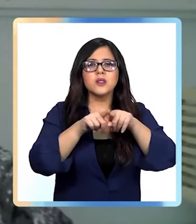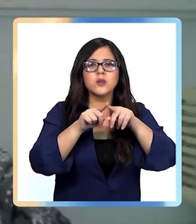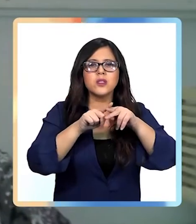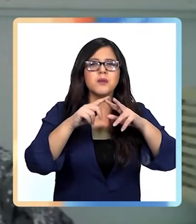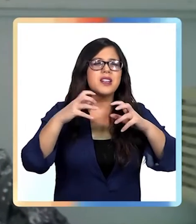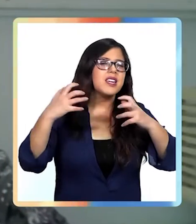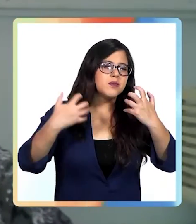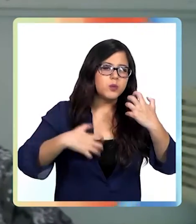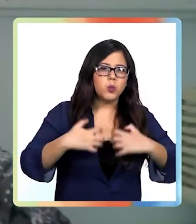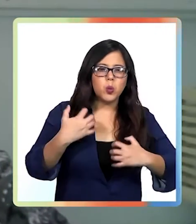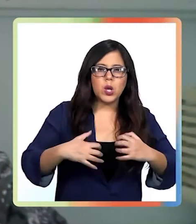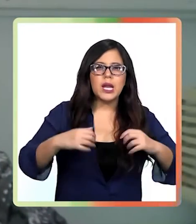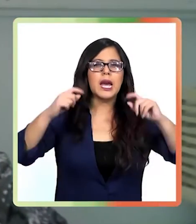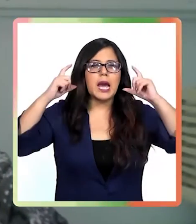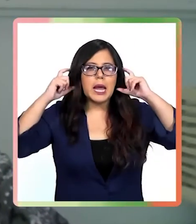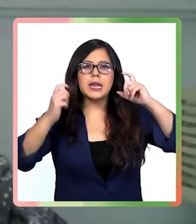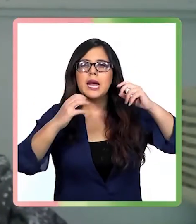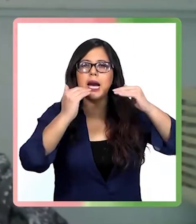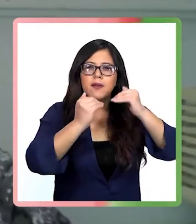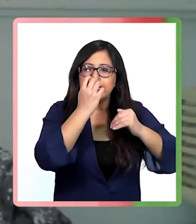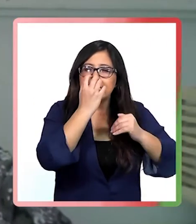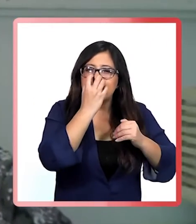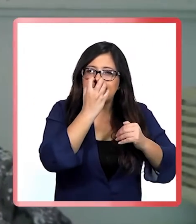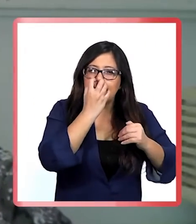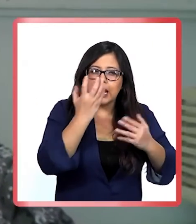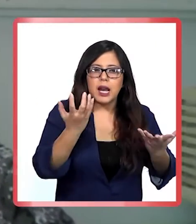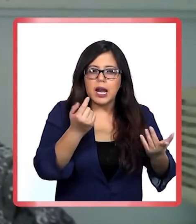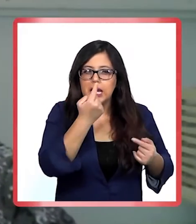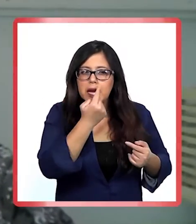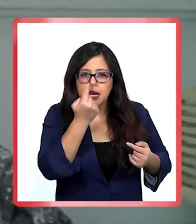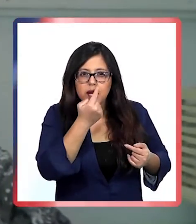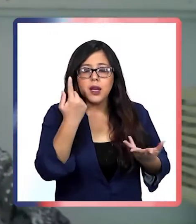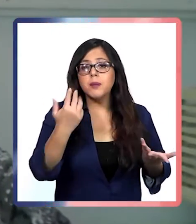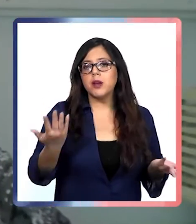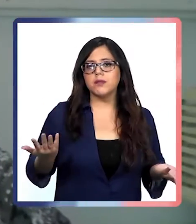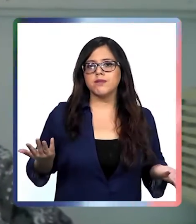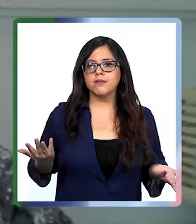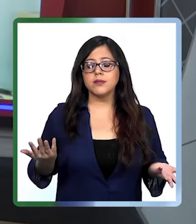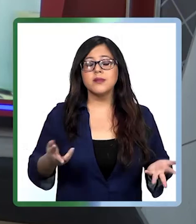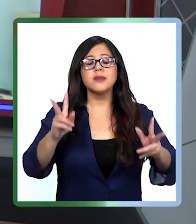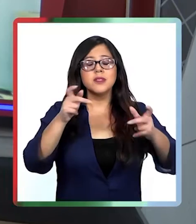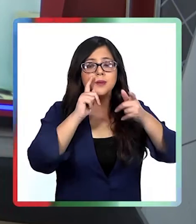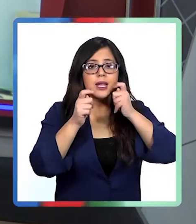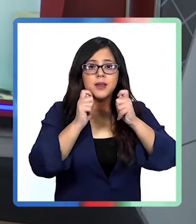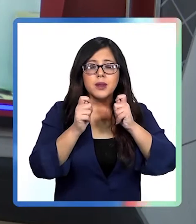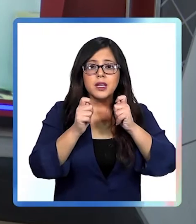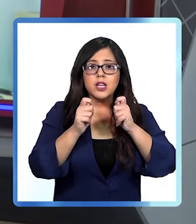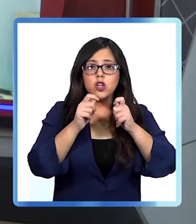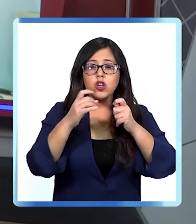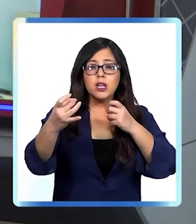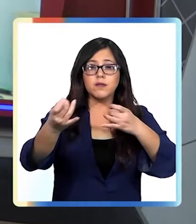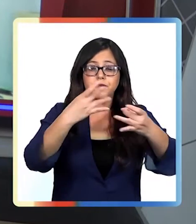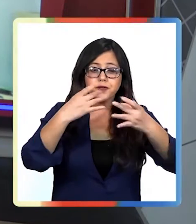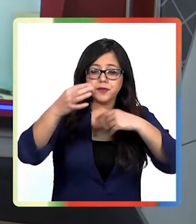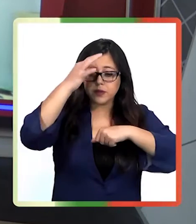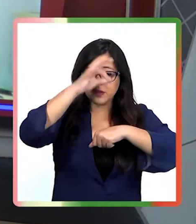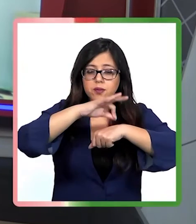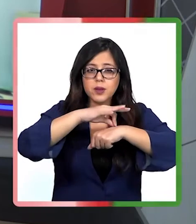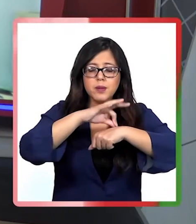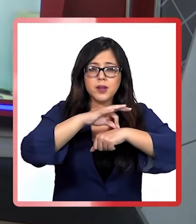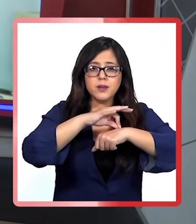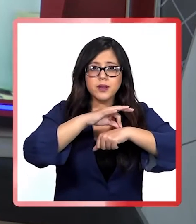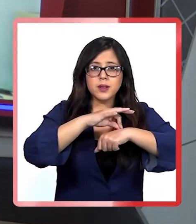orejas, molesta, uno se puede rascar la nariz y tiene ganas, pero hay que evaluar el riesgo de infectarme y